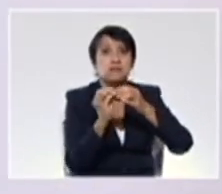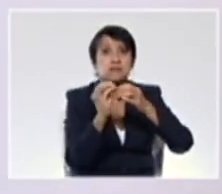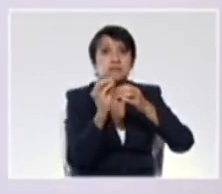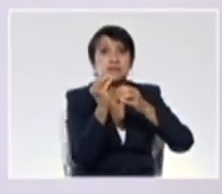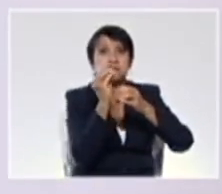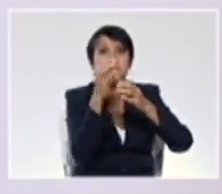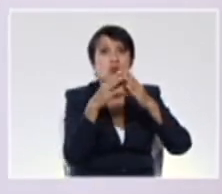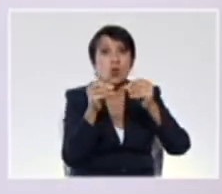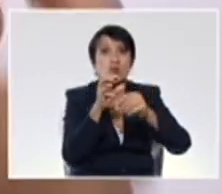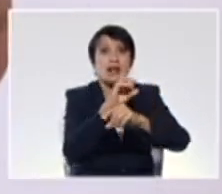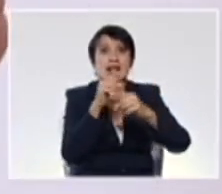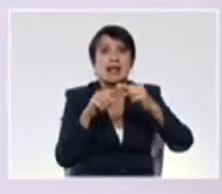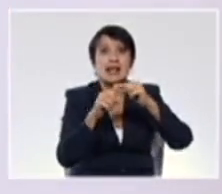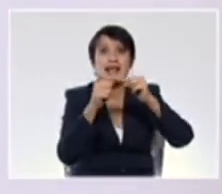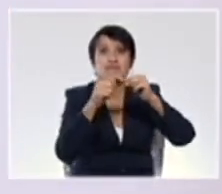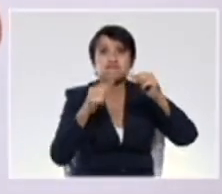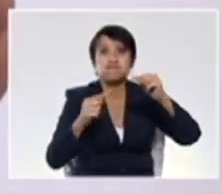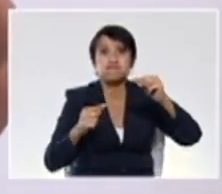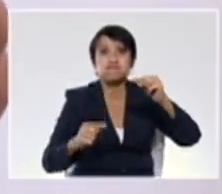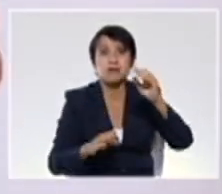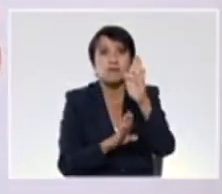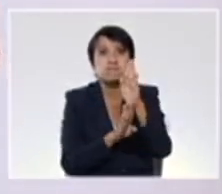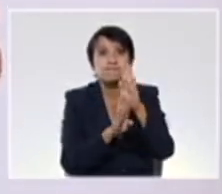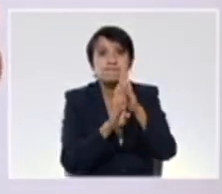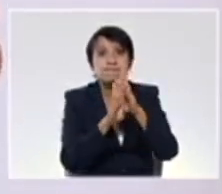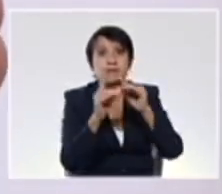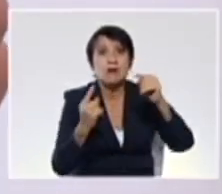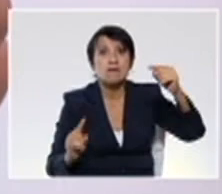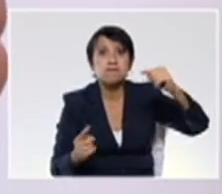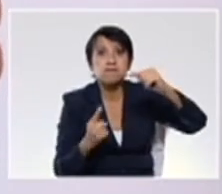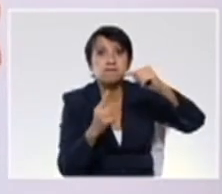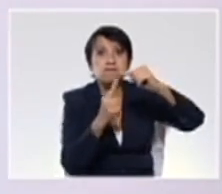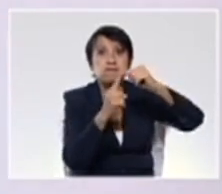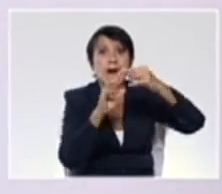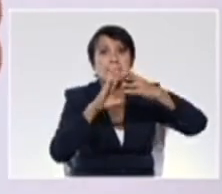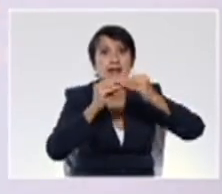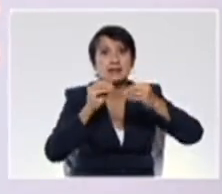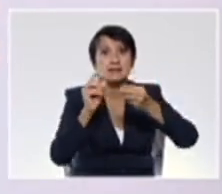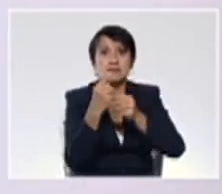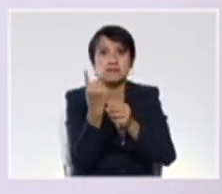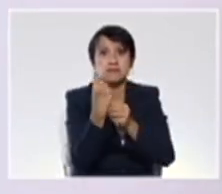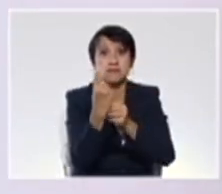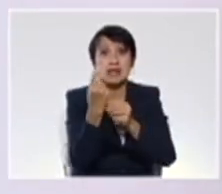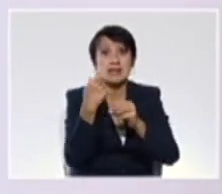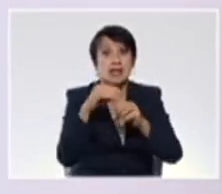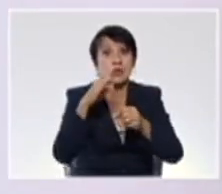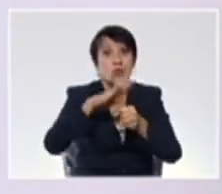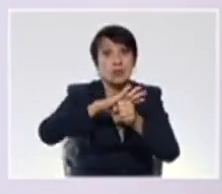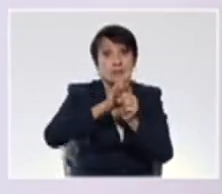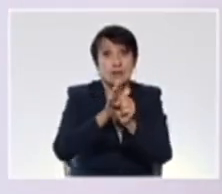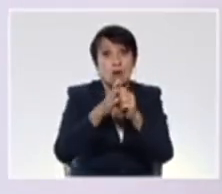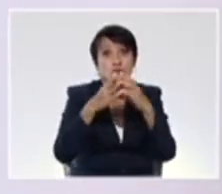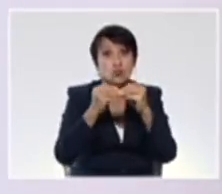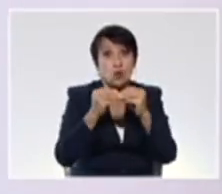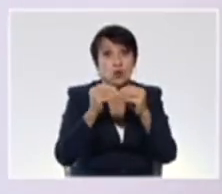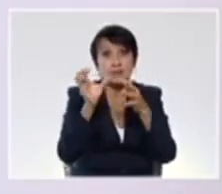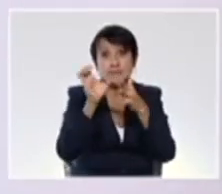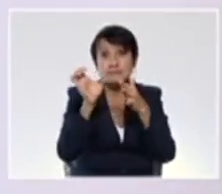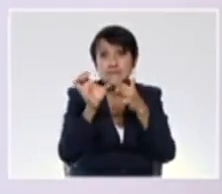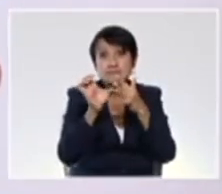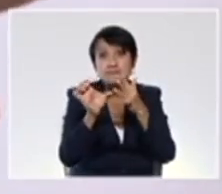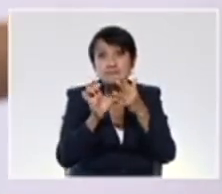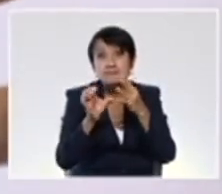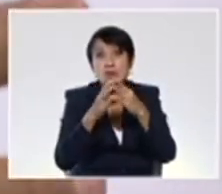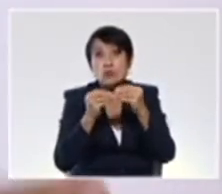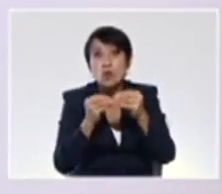es la que hace girar la base de la licuadora para que licúe, para que triture, ¿sí? Tiene una copa protectora que evita que el líquido